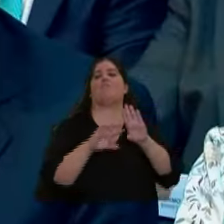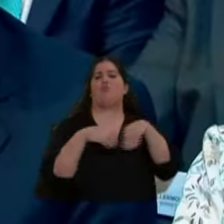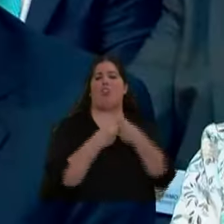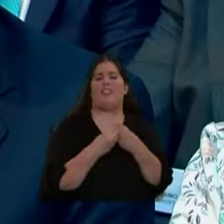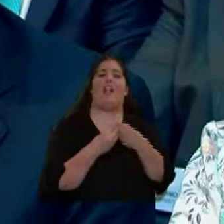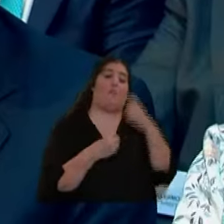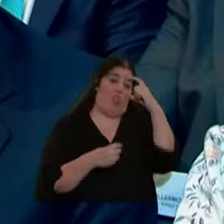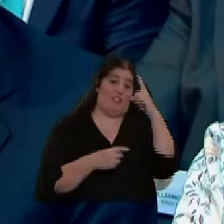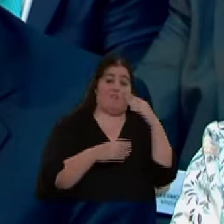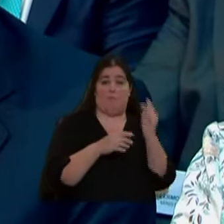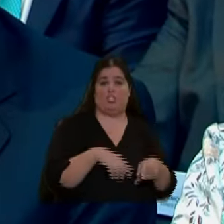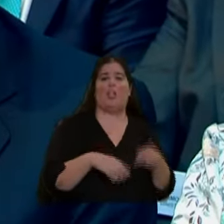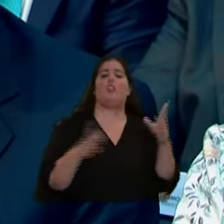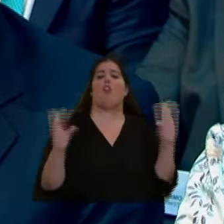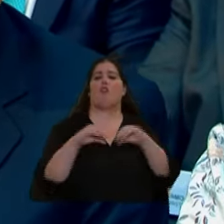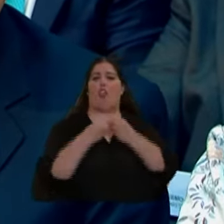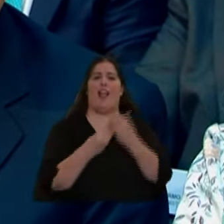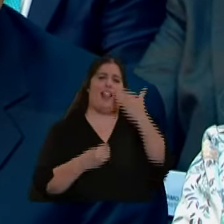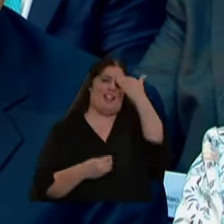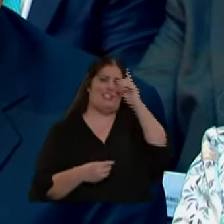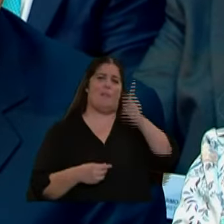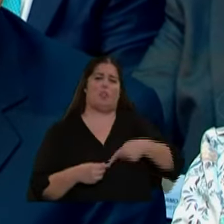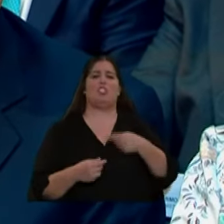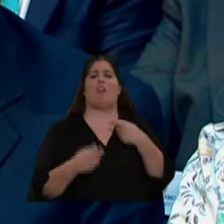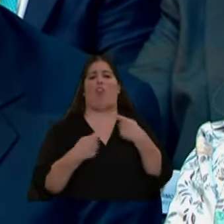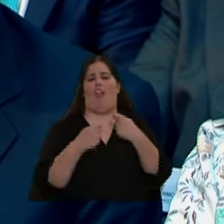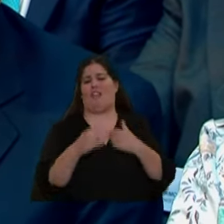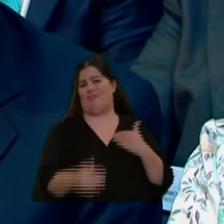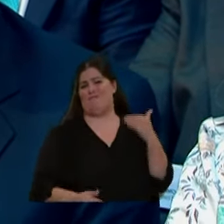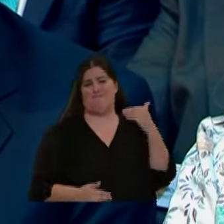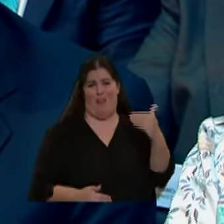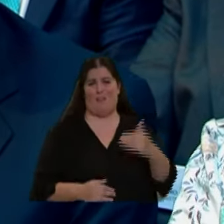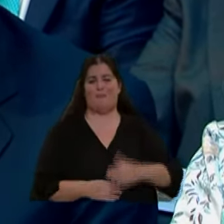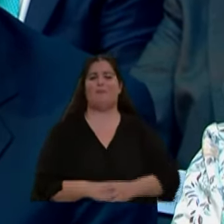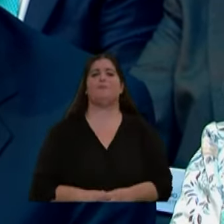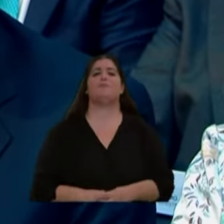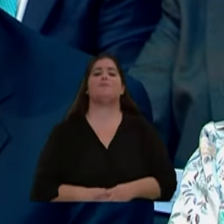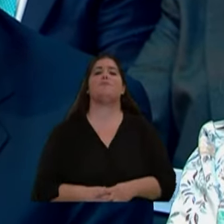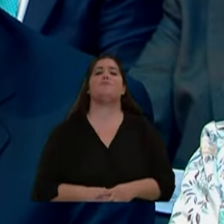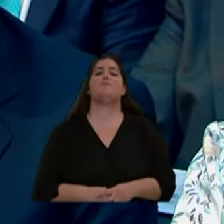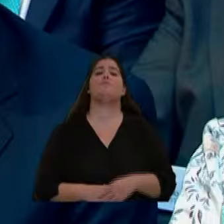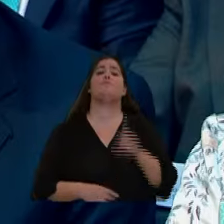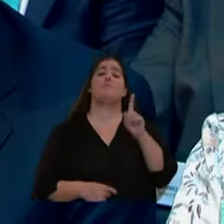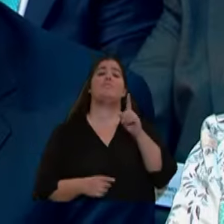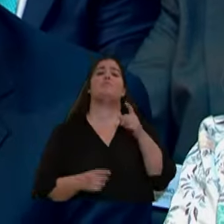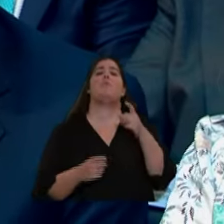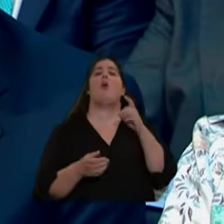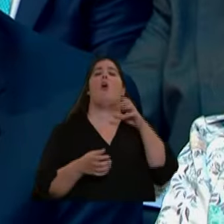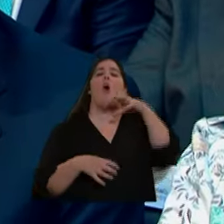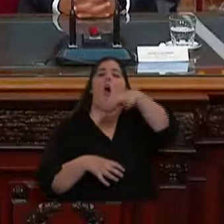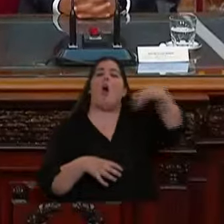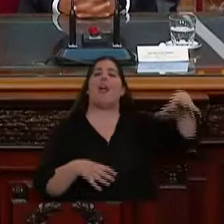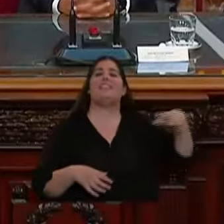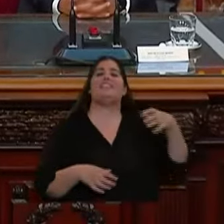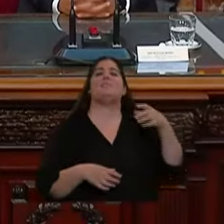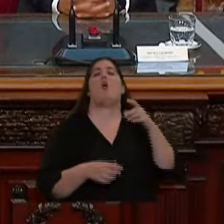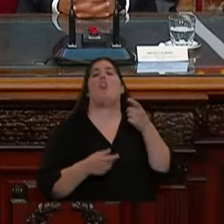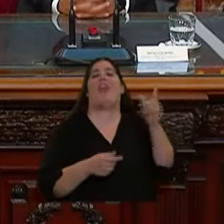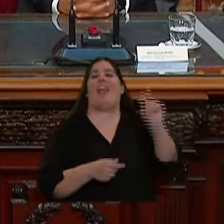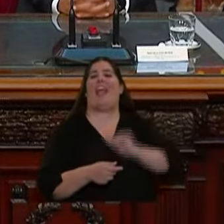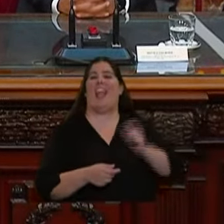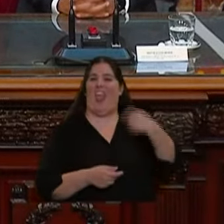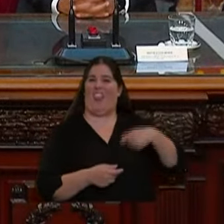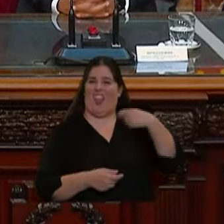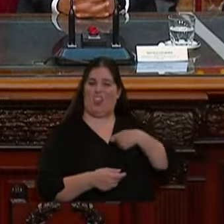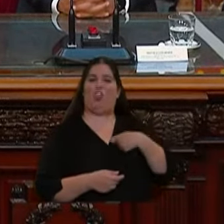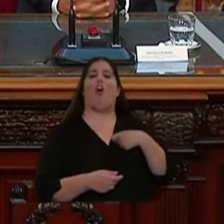15 puntos de déficit consolidado. Una deuda descomunal con importadores y organismos multilaterales de crédito que nos dejaban